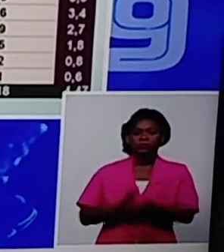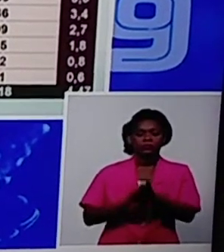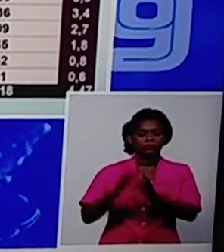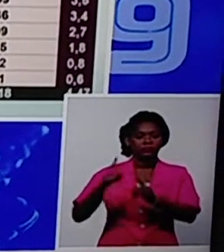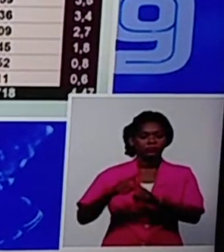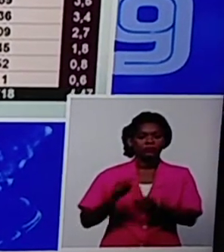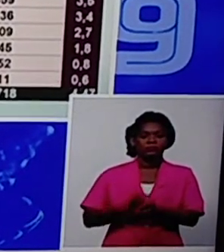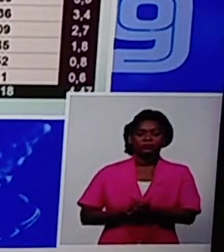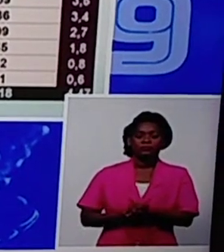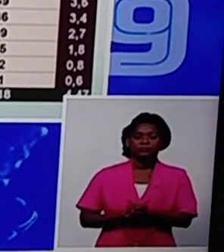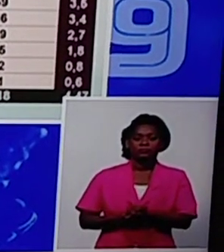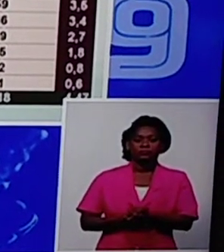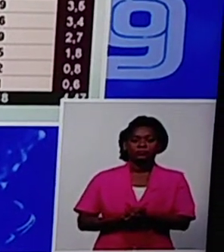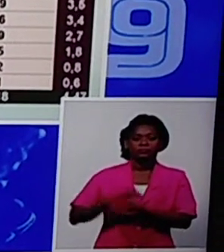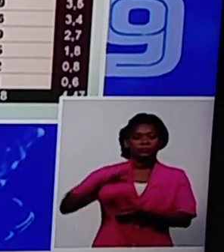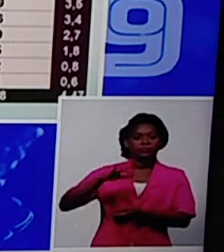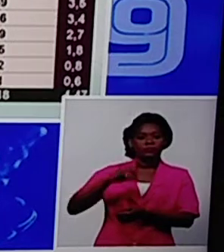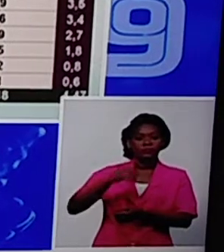de la población